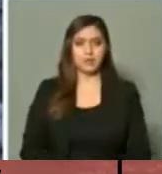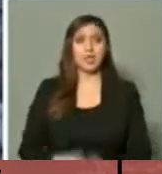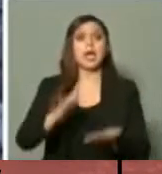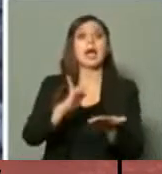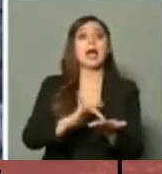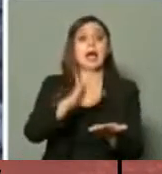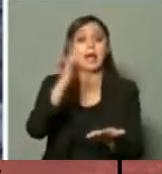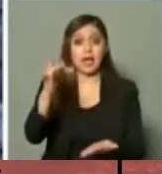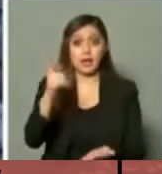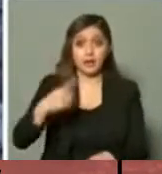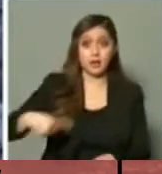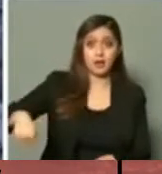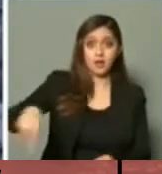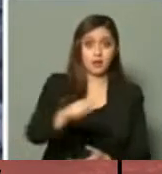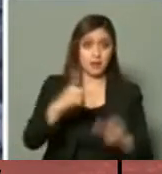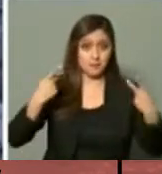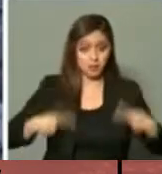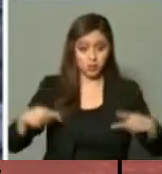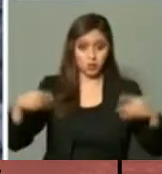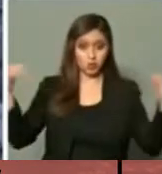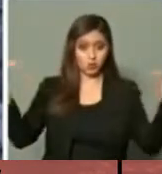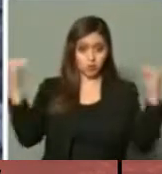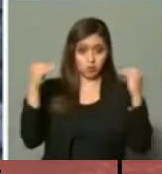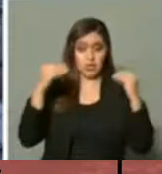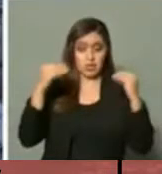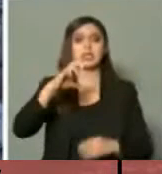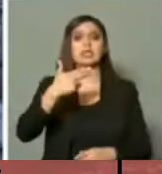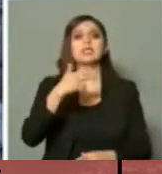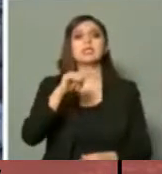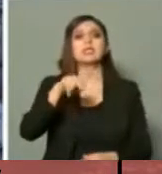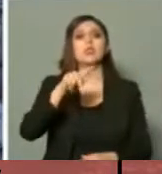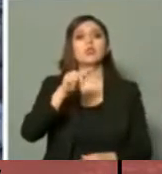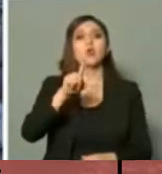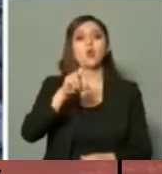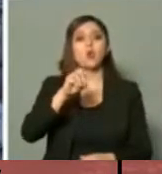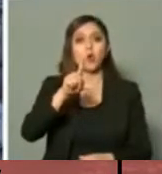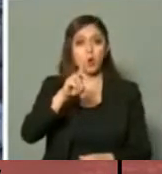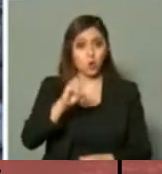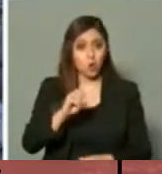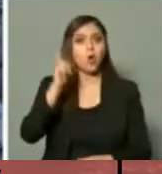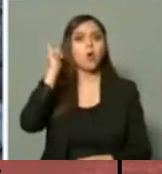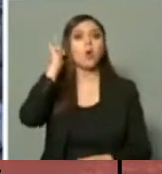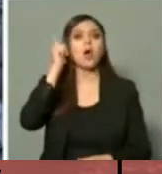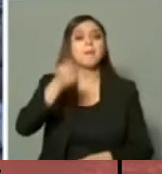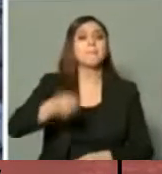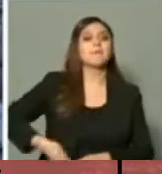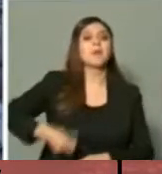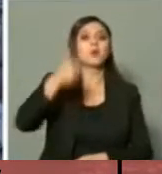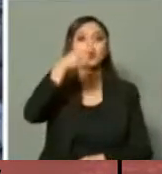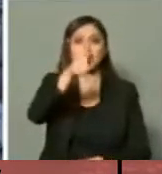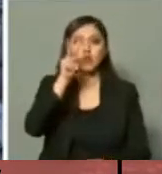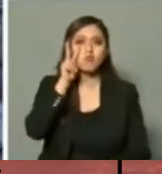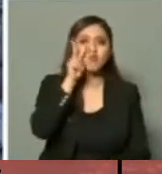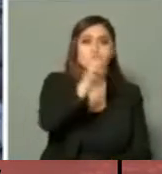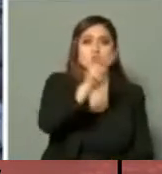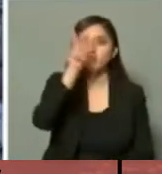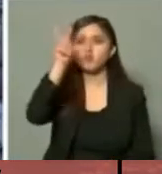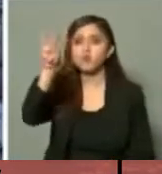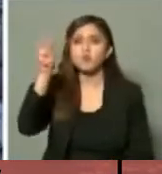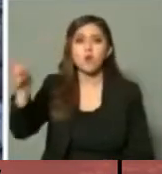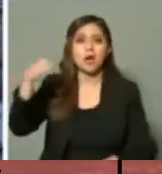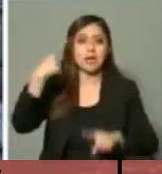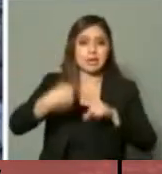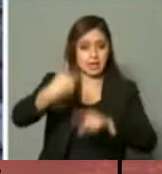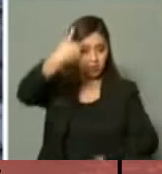agradecerles este ejercicio. Espero, Chintololo, que por primera vez veas realmente quiénes son los contendientes,